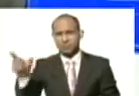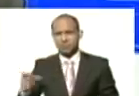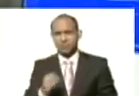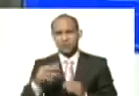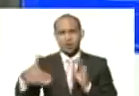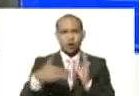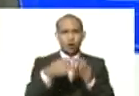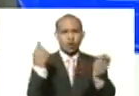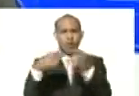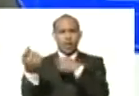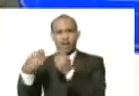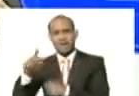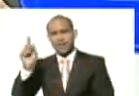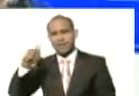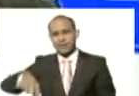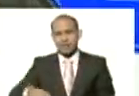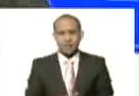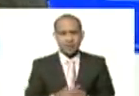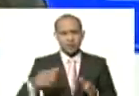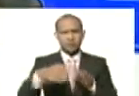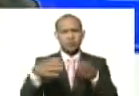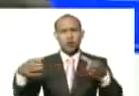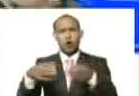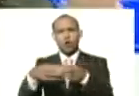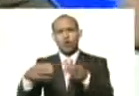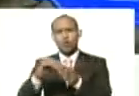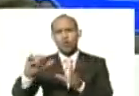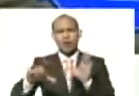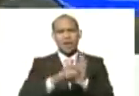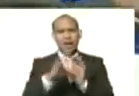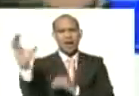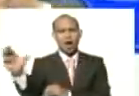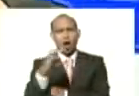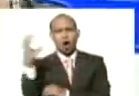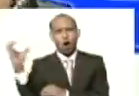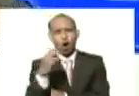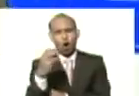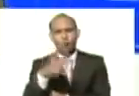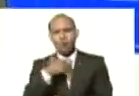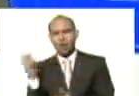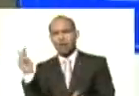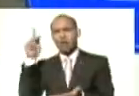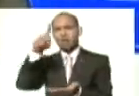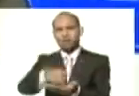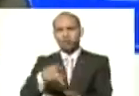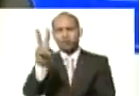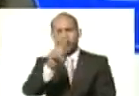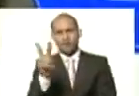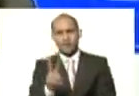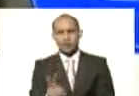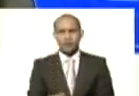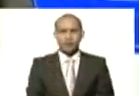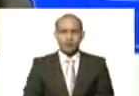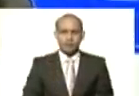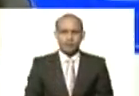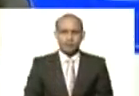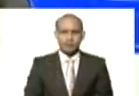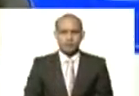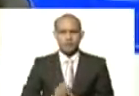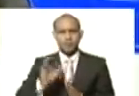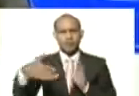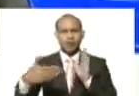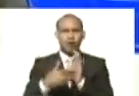los contrabandistas, contra los grupos ilegales colombianos que se pasan para el lado venezolano,